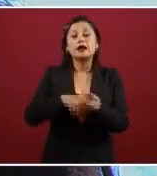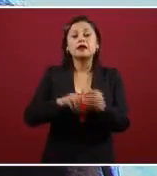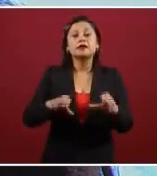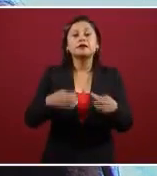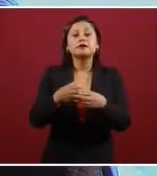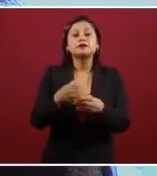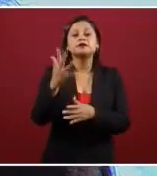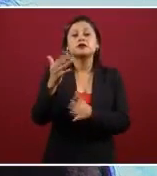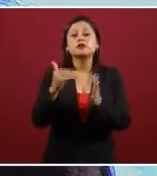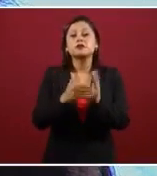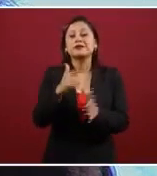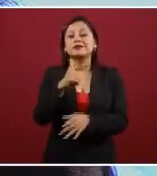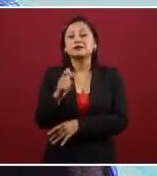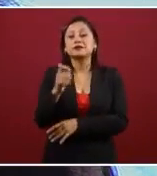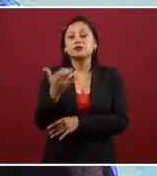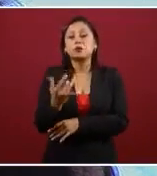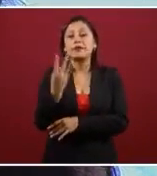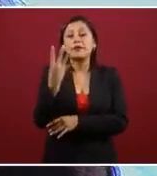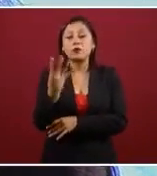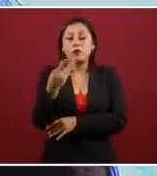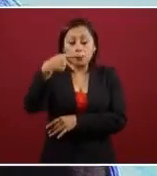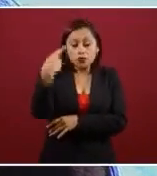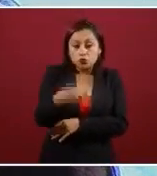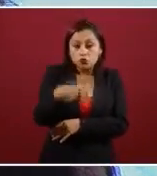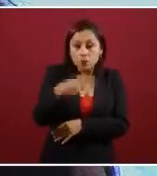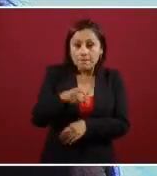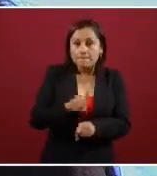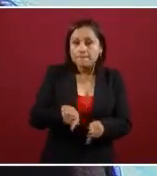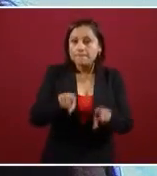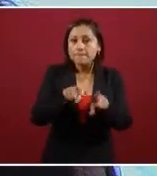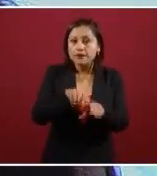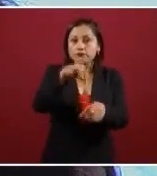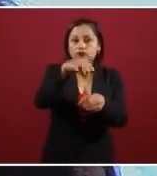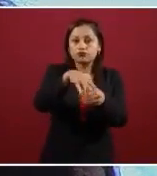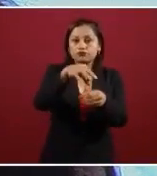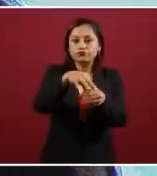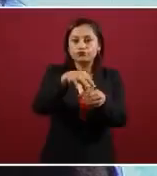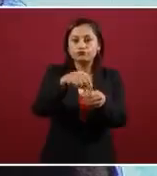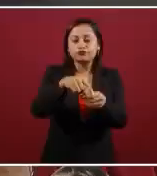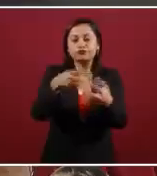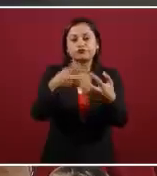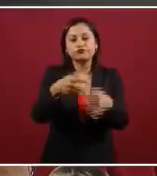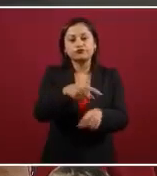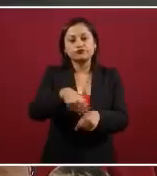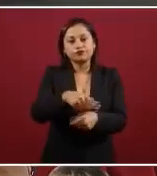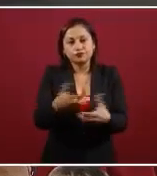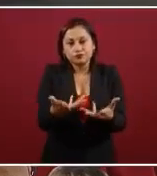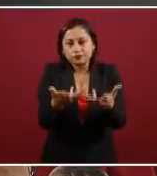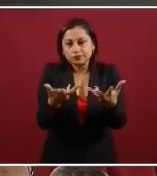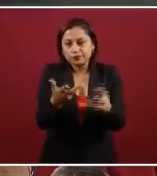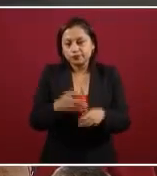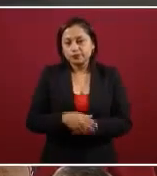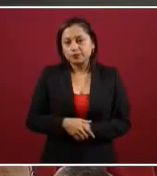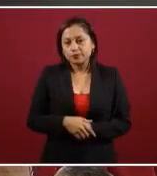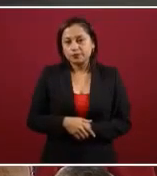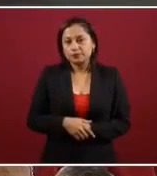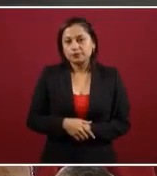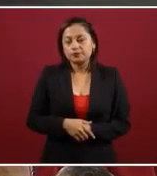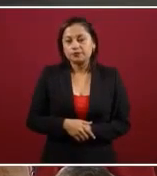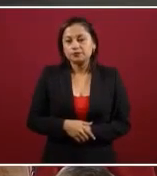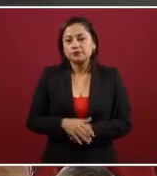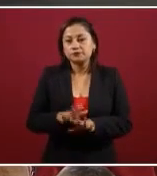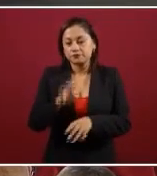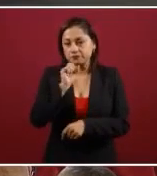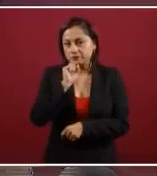5.754 viveros, entonces viveros comunitarios, y de estos decirles que nosotros ya